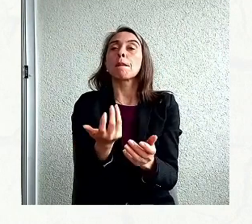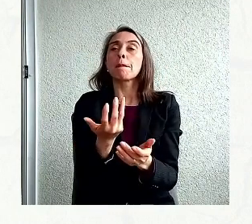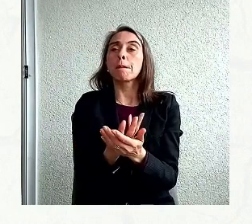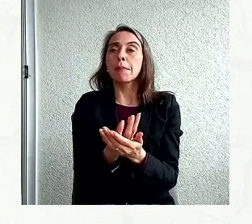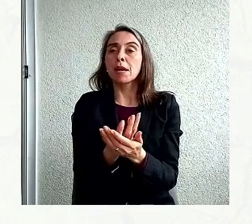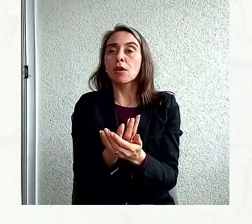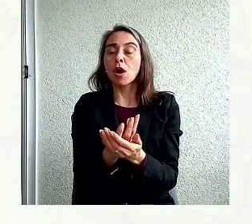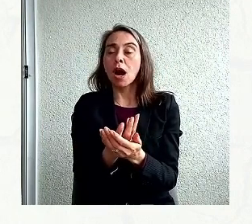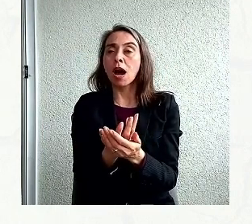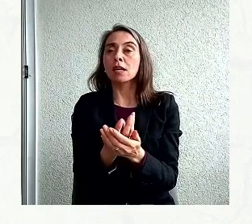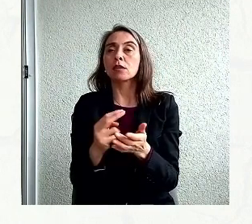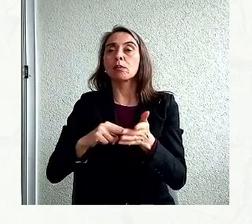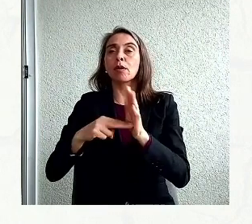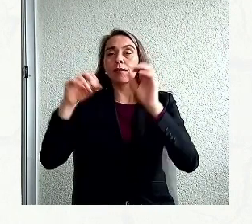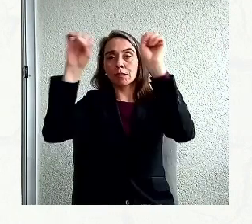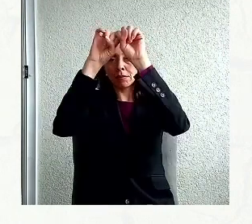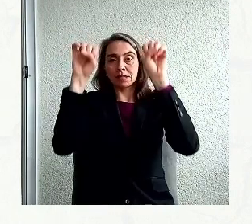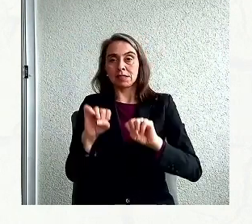en muchos países.